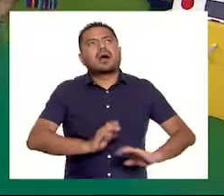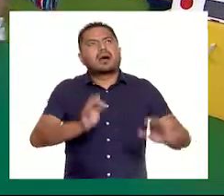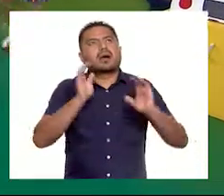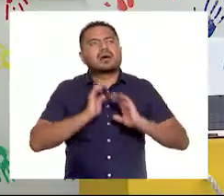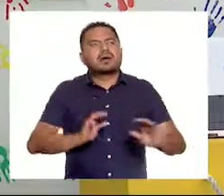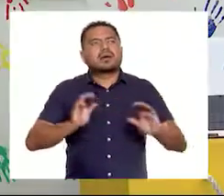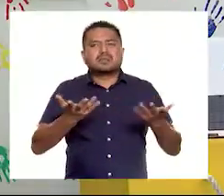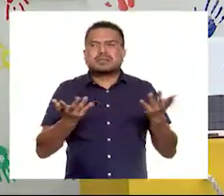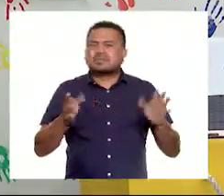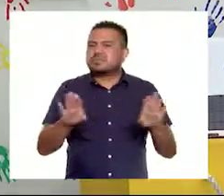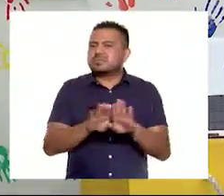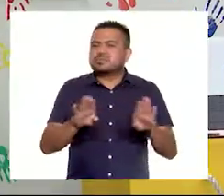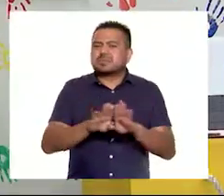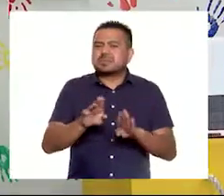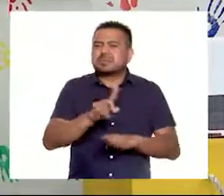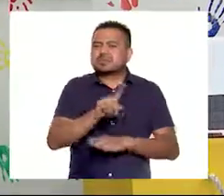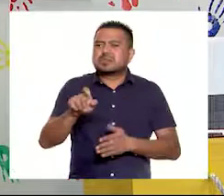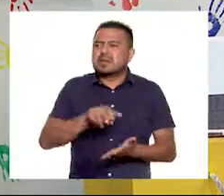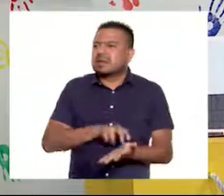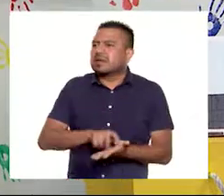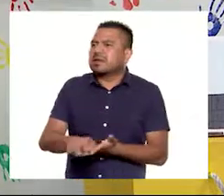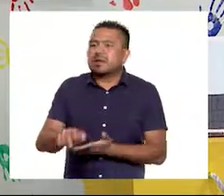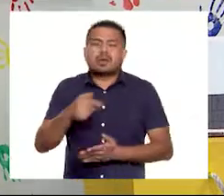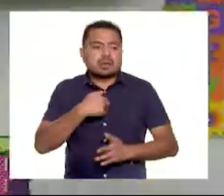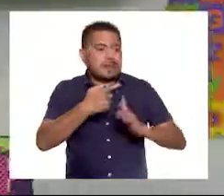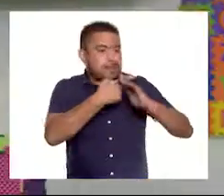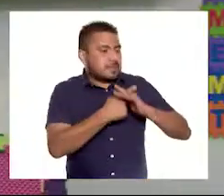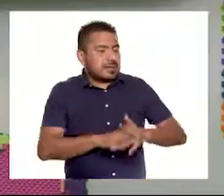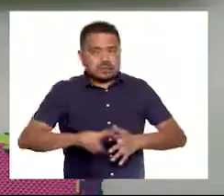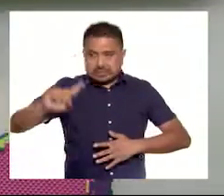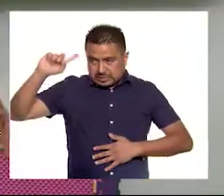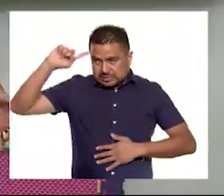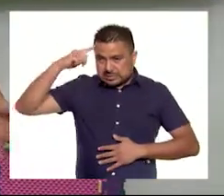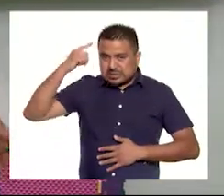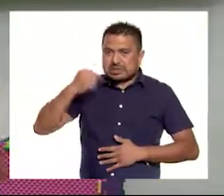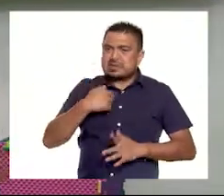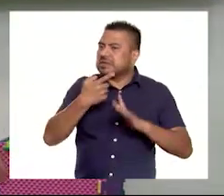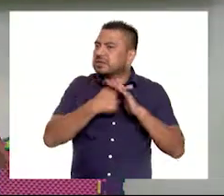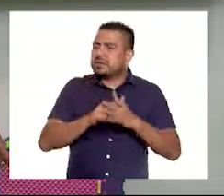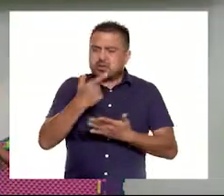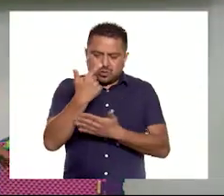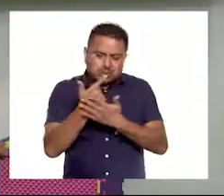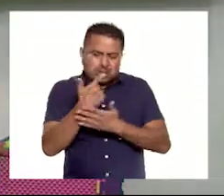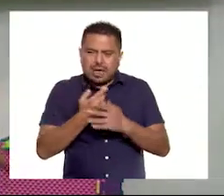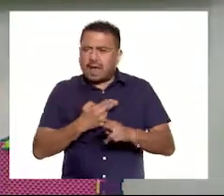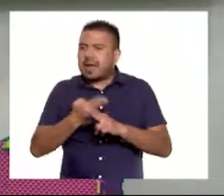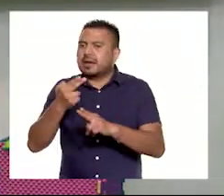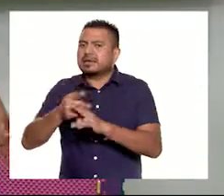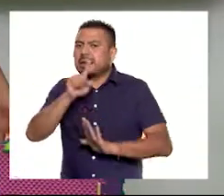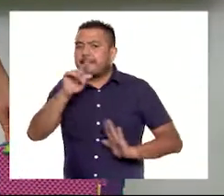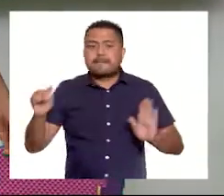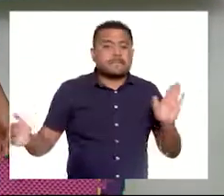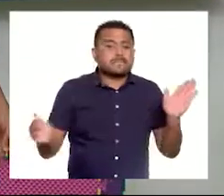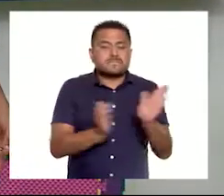canto. La del si empieces un bicho. Cuando ¿verdad? Yo me empiezo a enojar, empiezo a contar hasta el 1,000.